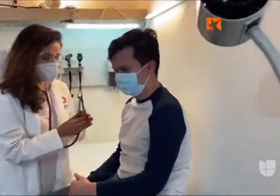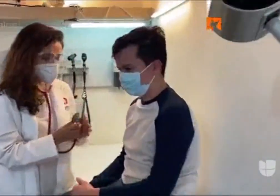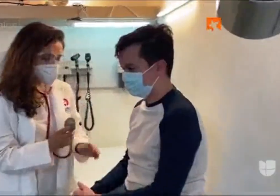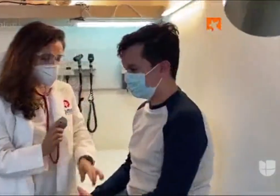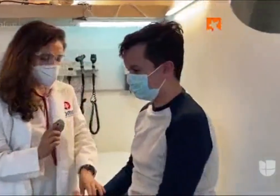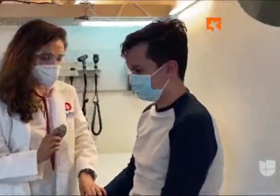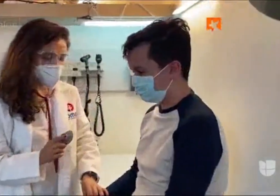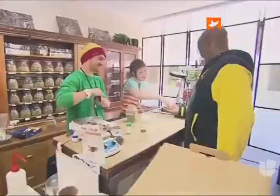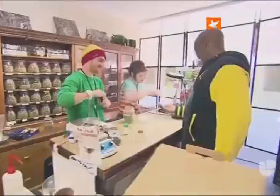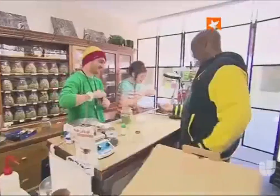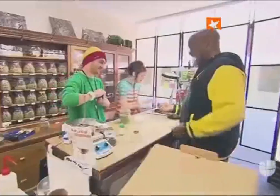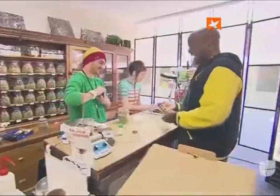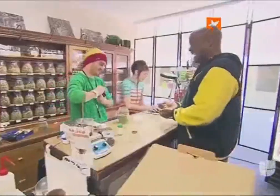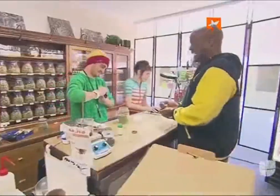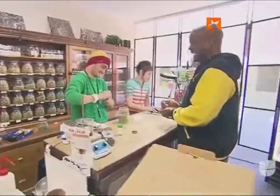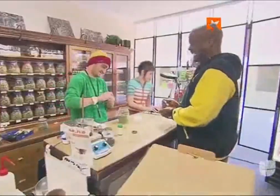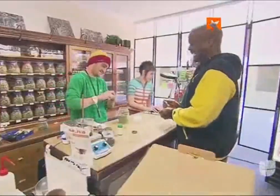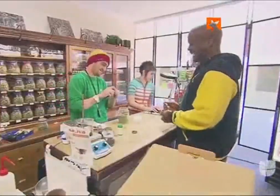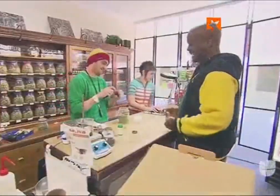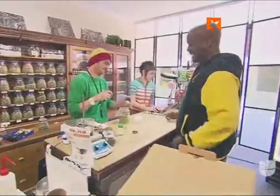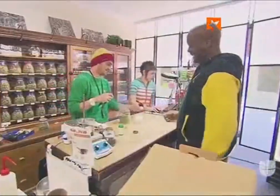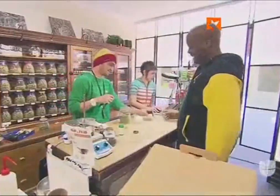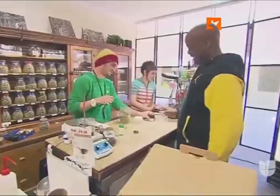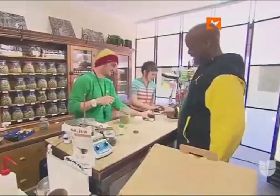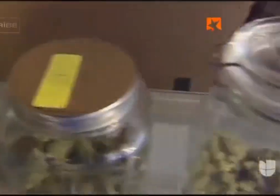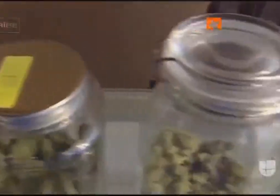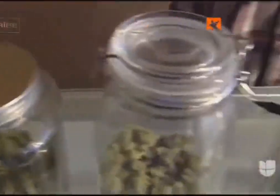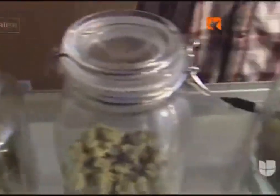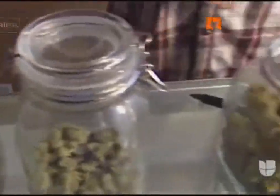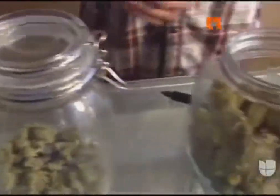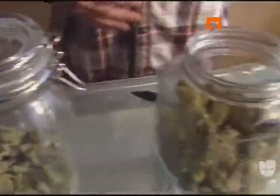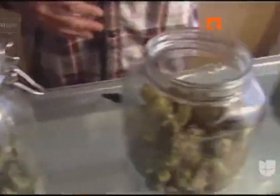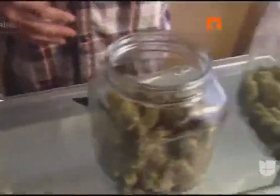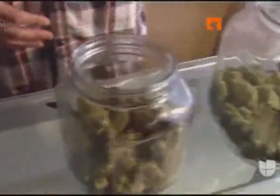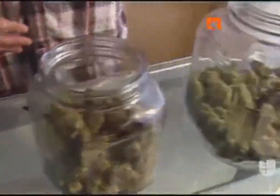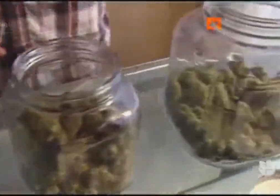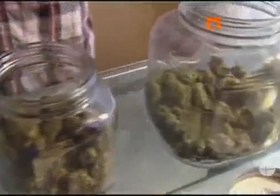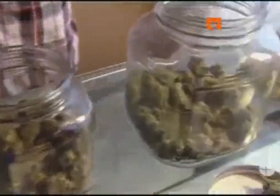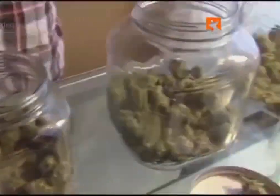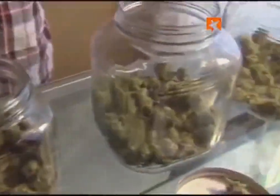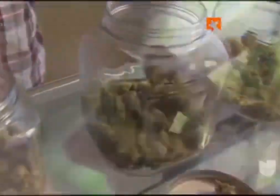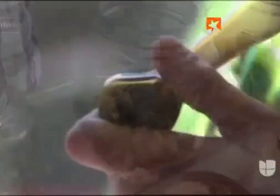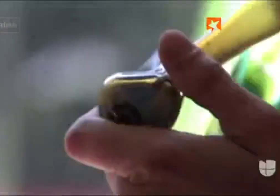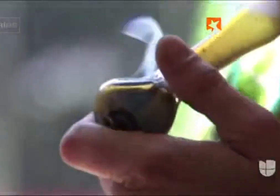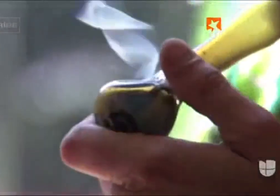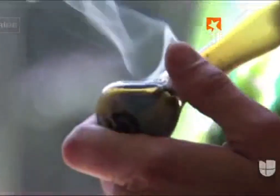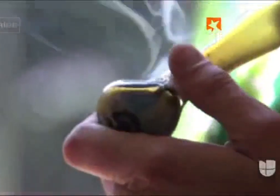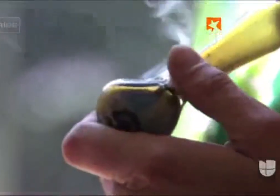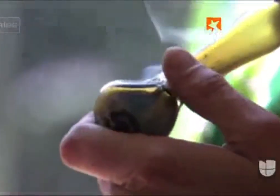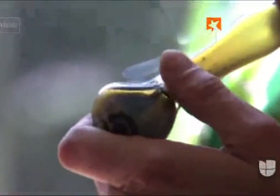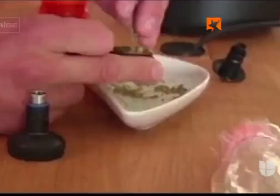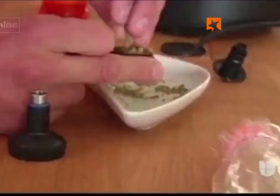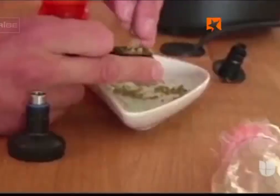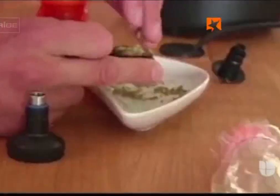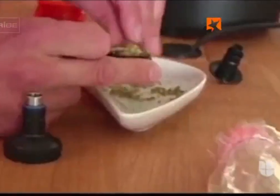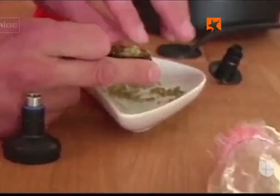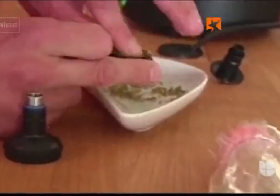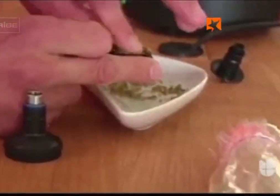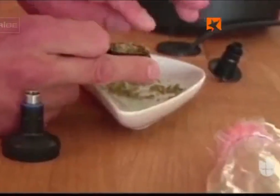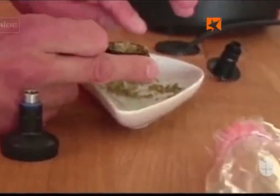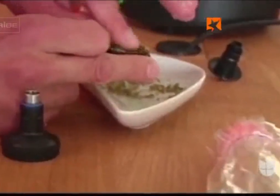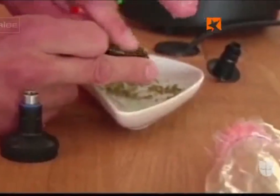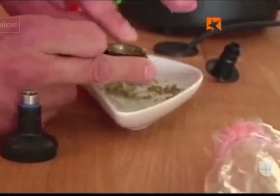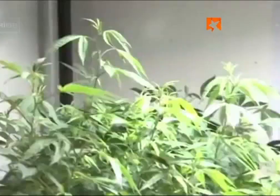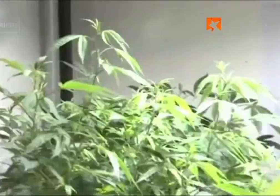no participó en la investigación, pero trata estos casos en niños y señala que tras la legalización del cannabis recreacional se registran